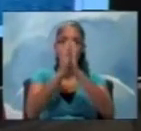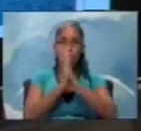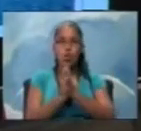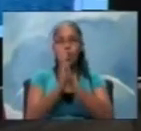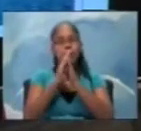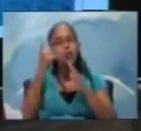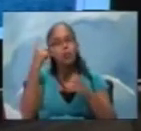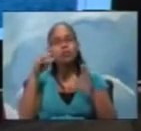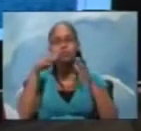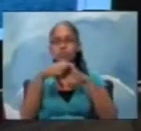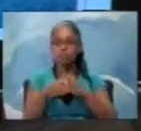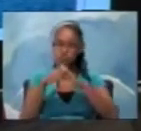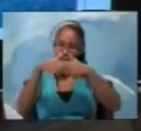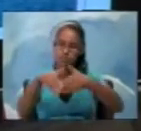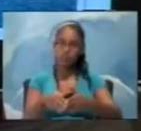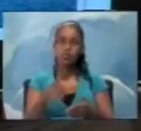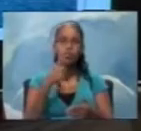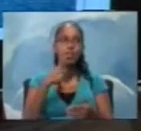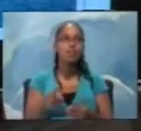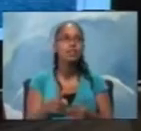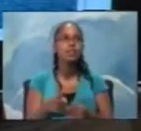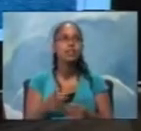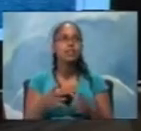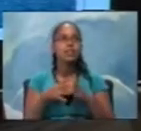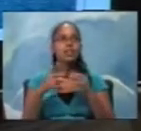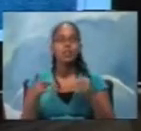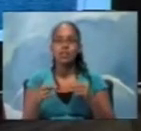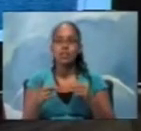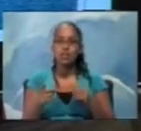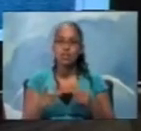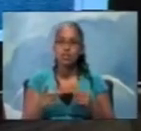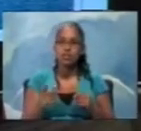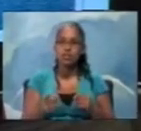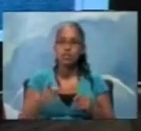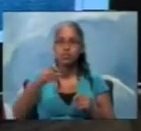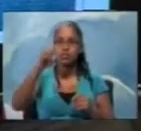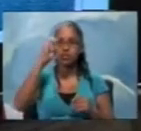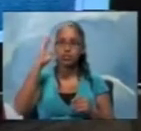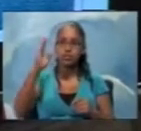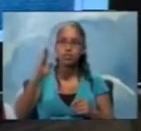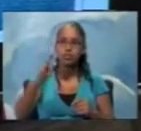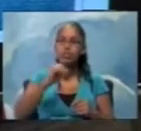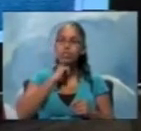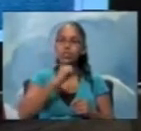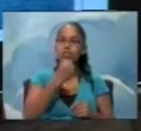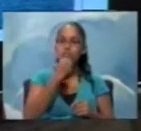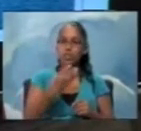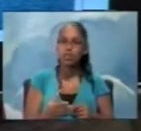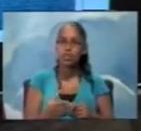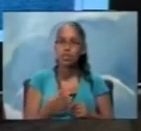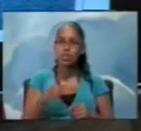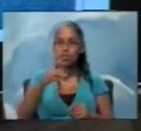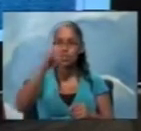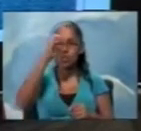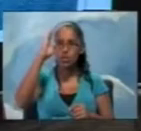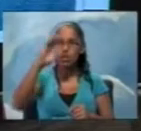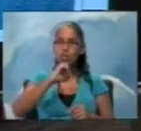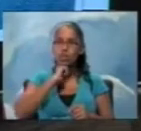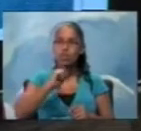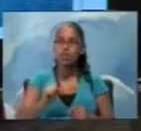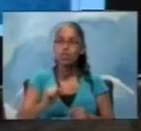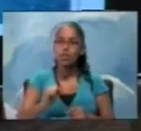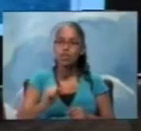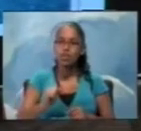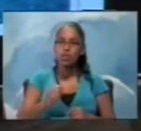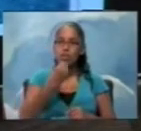barco, hermano. Mira, allí dice, ¿cómo dice el letrero? Vamos a ver. Dios es bueno. Dios es con la